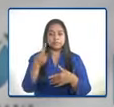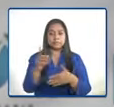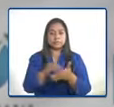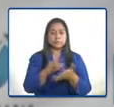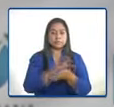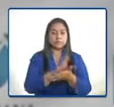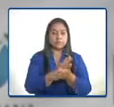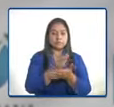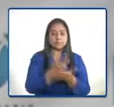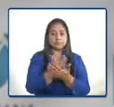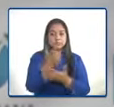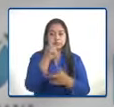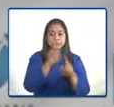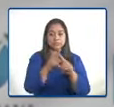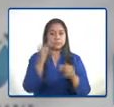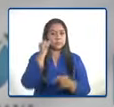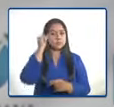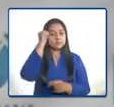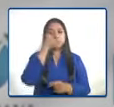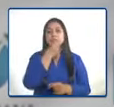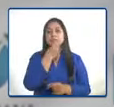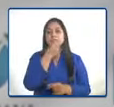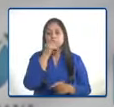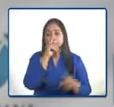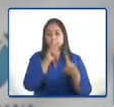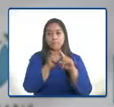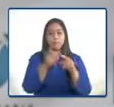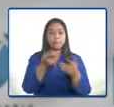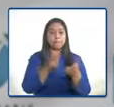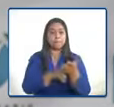económico al adulto mayor y